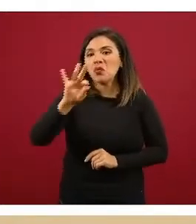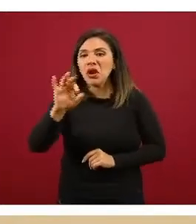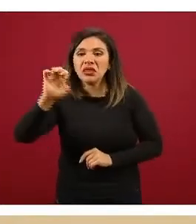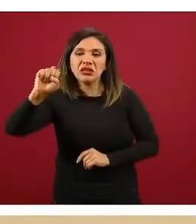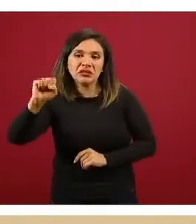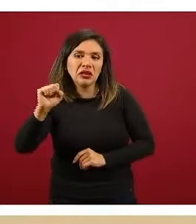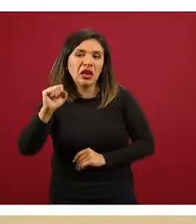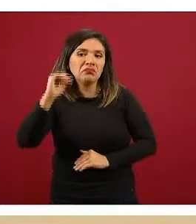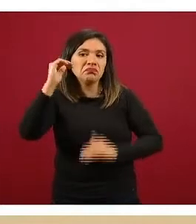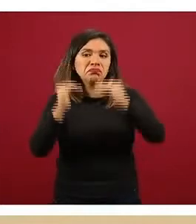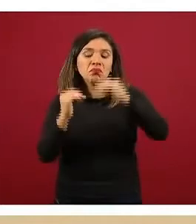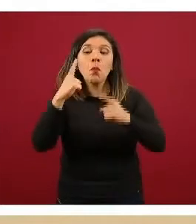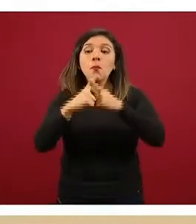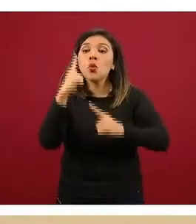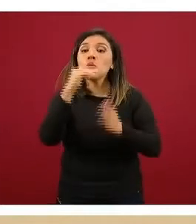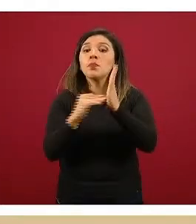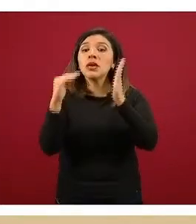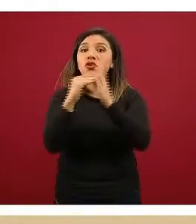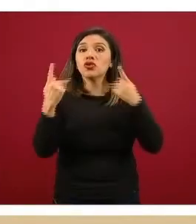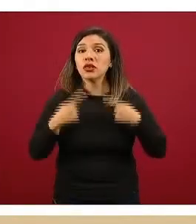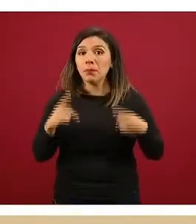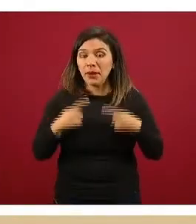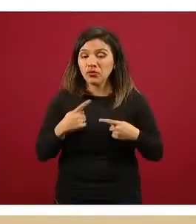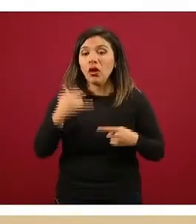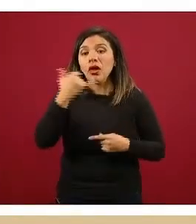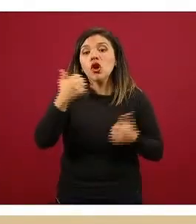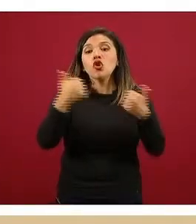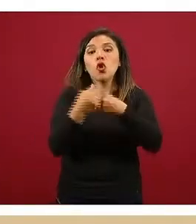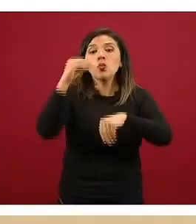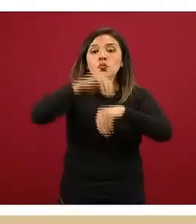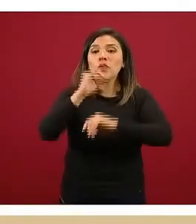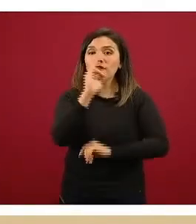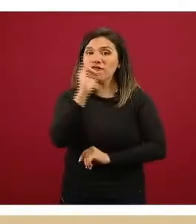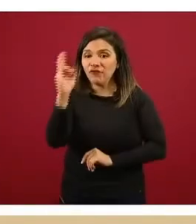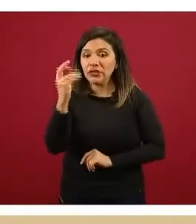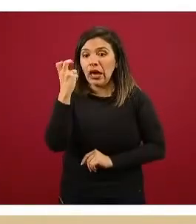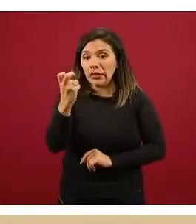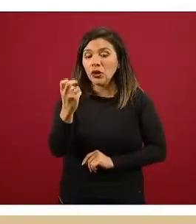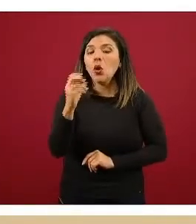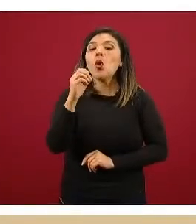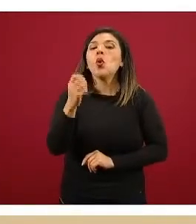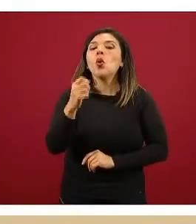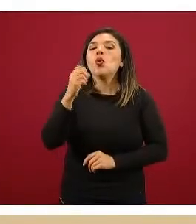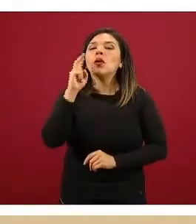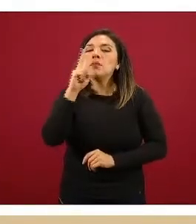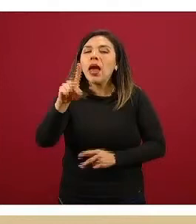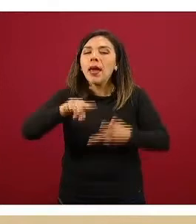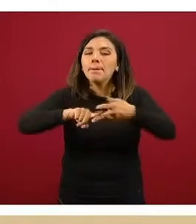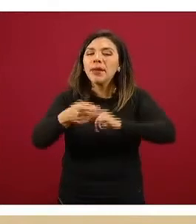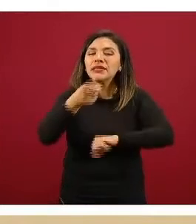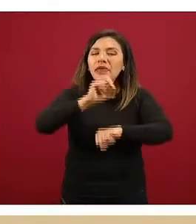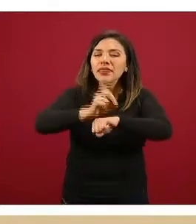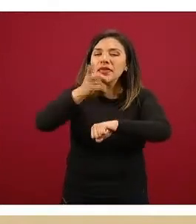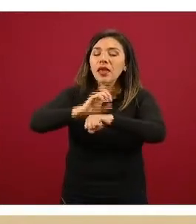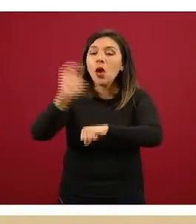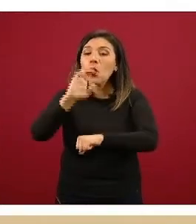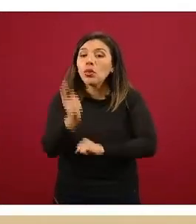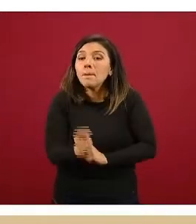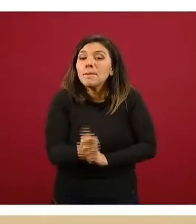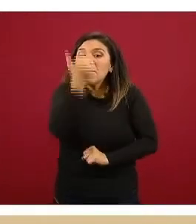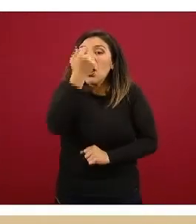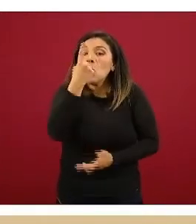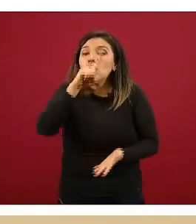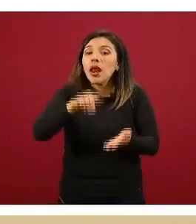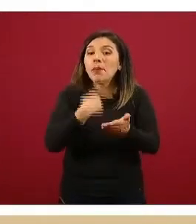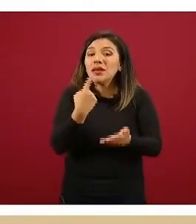etcétera, por millón de habitante, y las fechas. Aquí vamos a contar días desde que se tuvo un caso